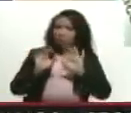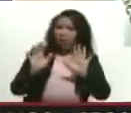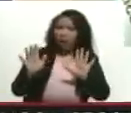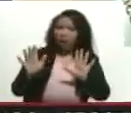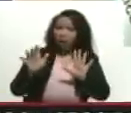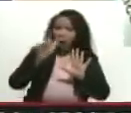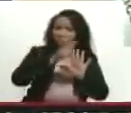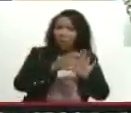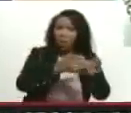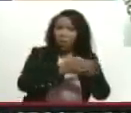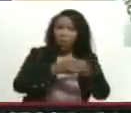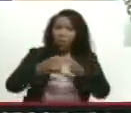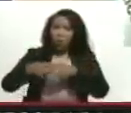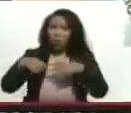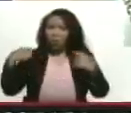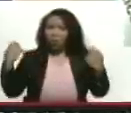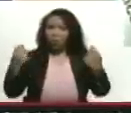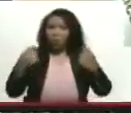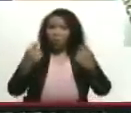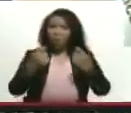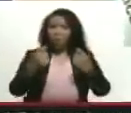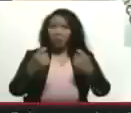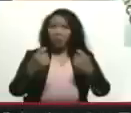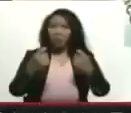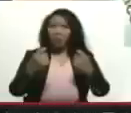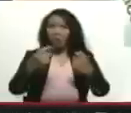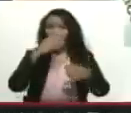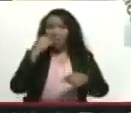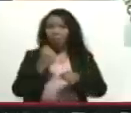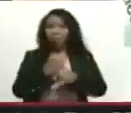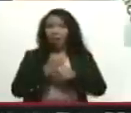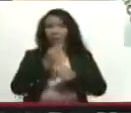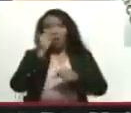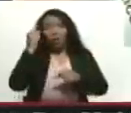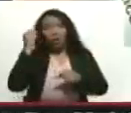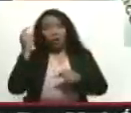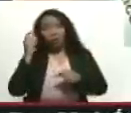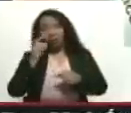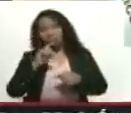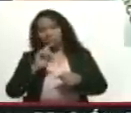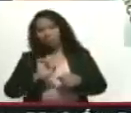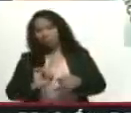los sectores populares, a los trabajadores, a los intelectuales. No,